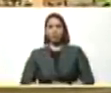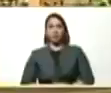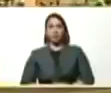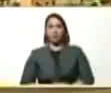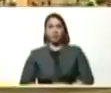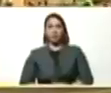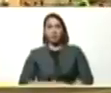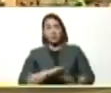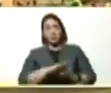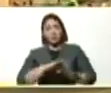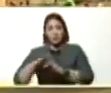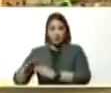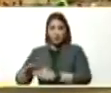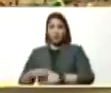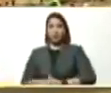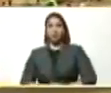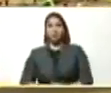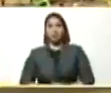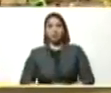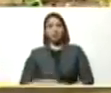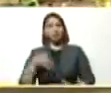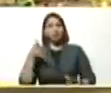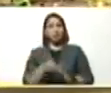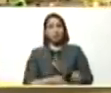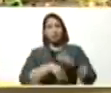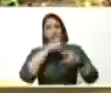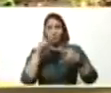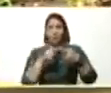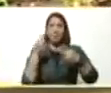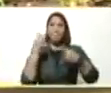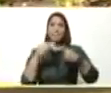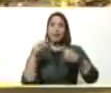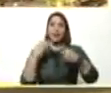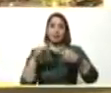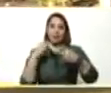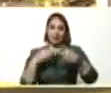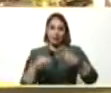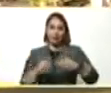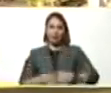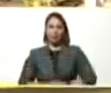Lo otro tiene que ver con los materiales.